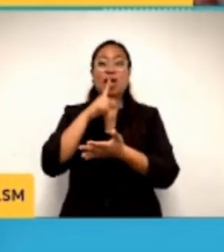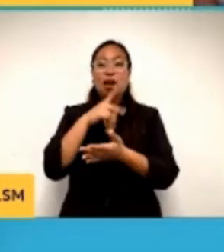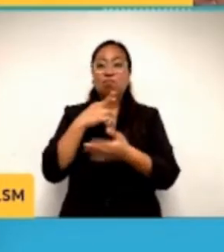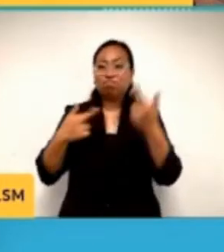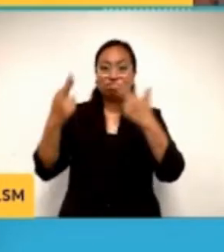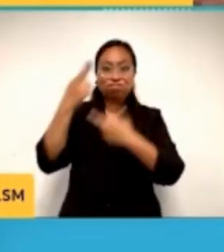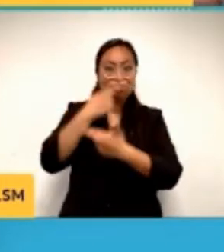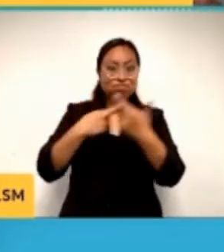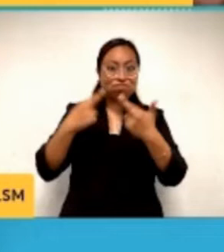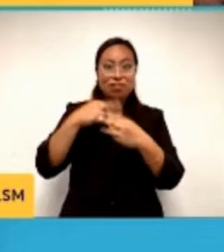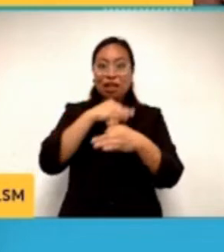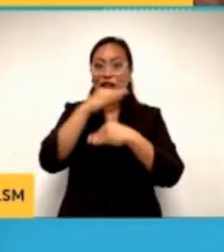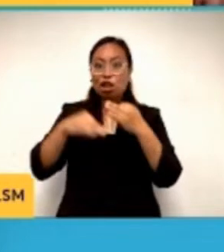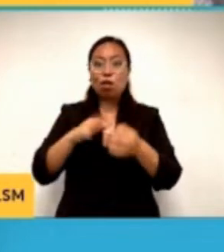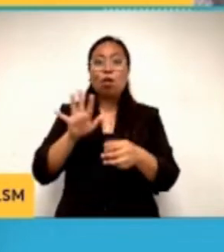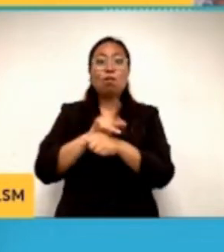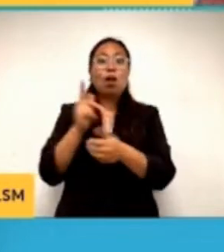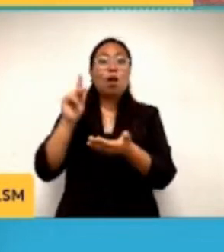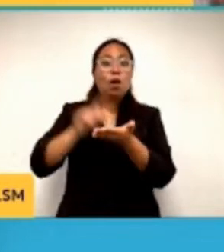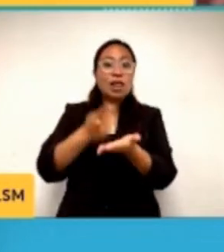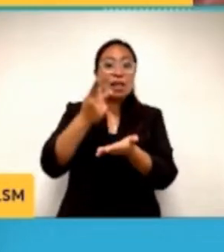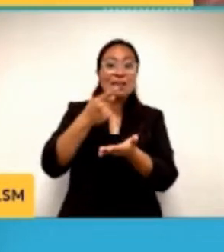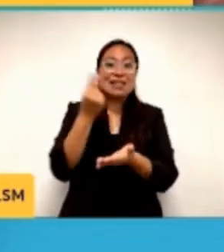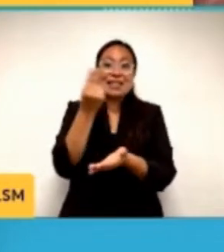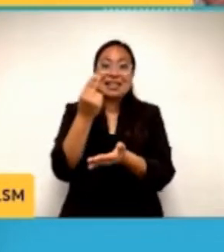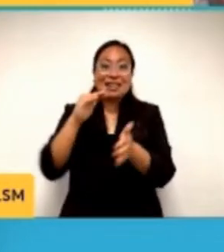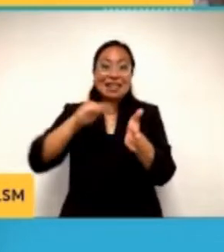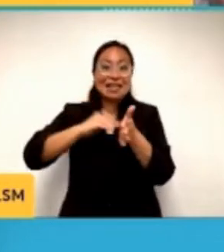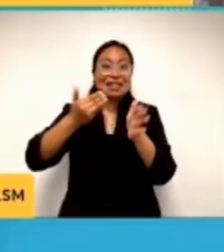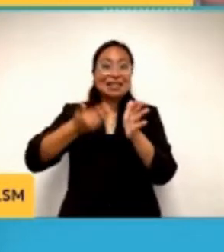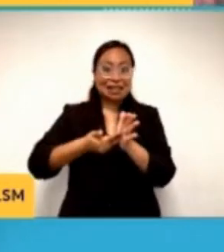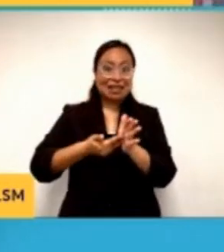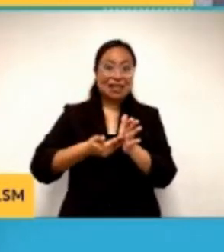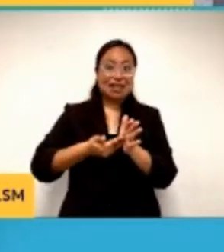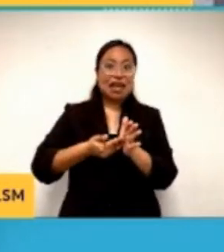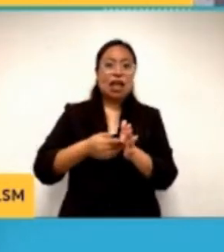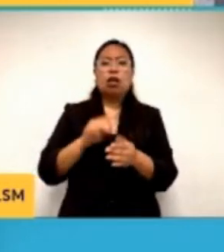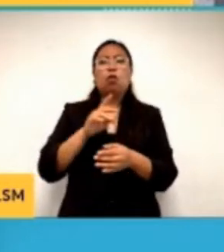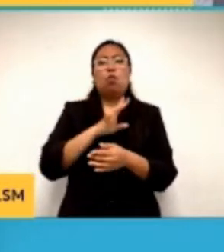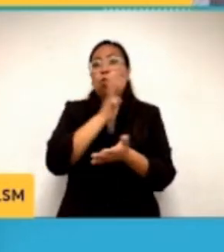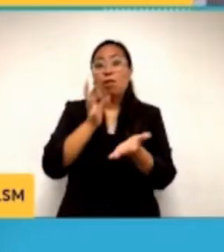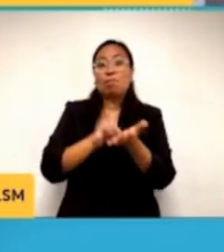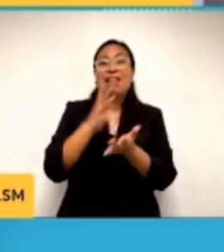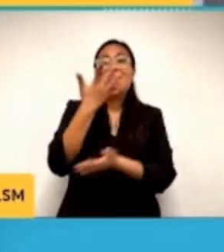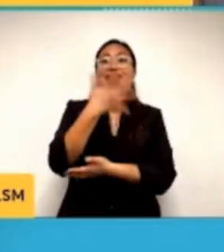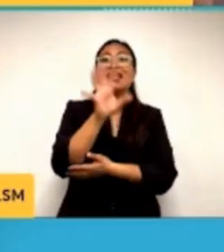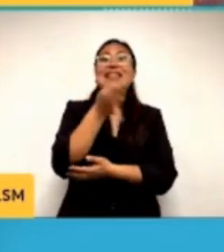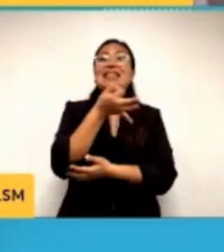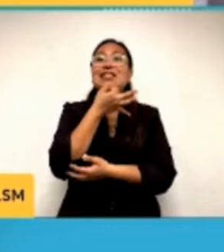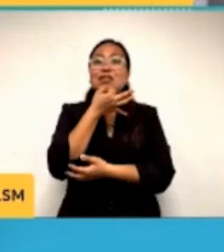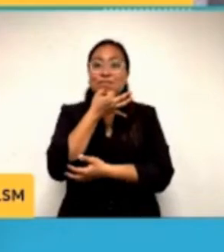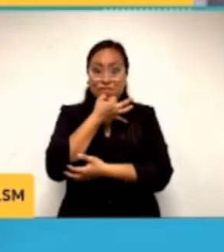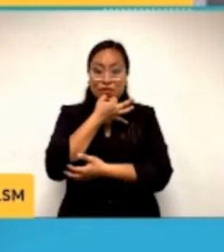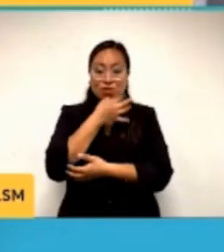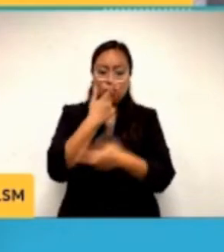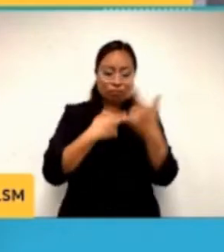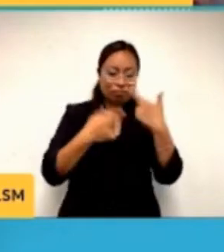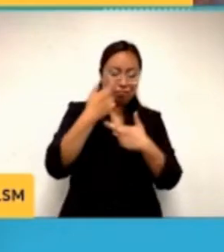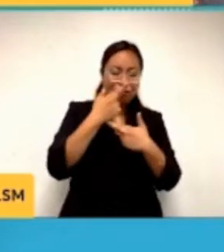vez estamos buscando ser estratégicos y solamente le podemos dedicar 10 minutos al día. Entonces, entre